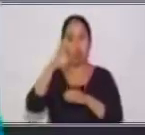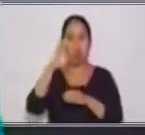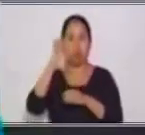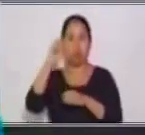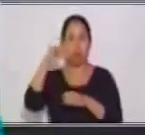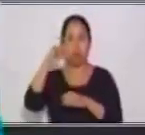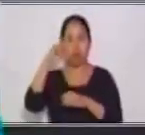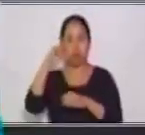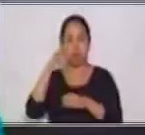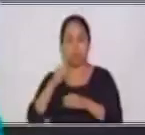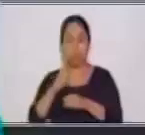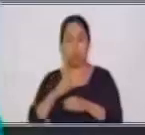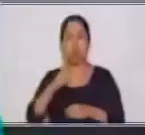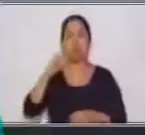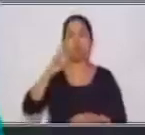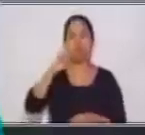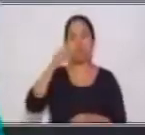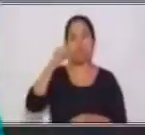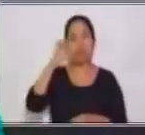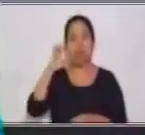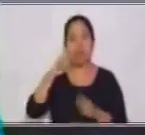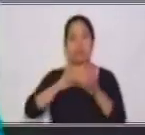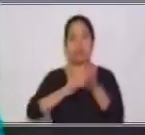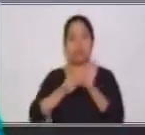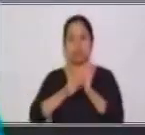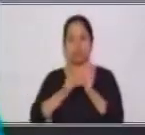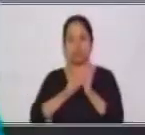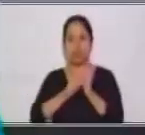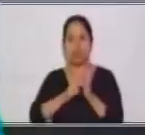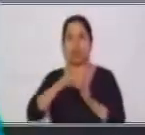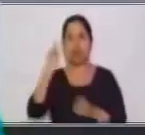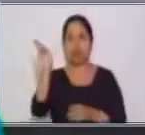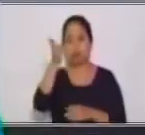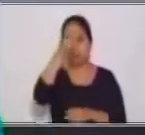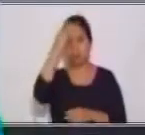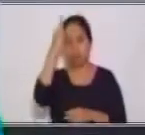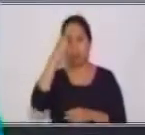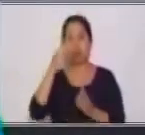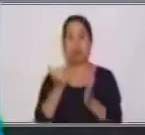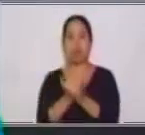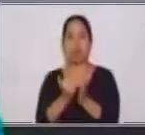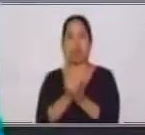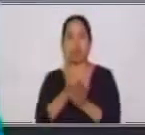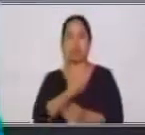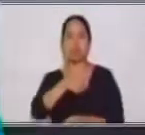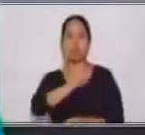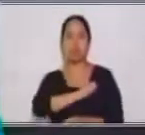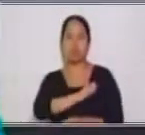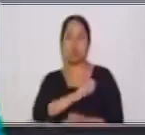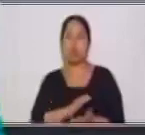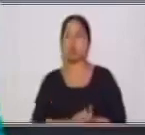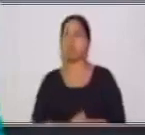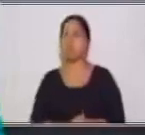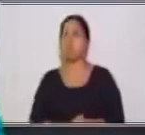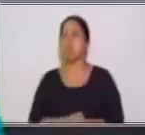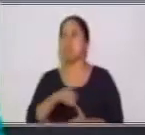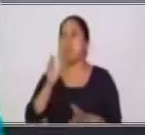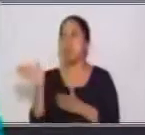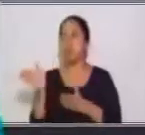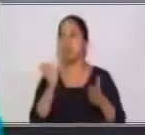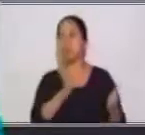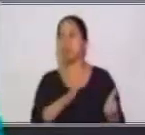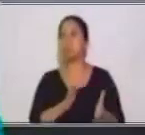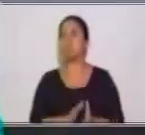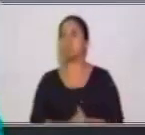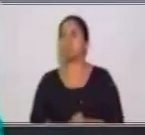RAE significa Real Academia Española. INE también es una sigla que al mismo tiempo cumple